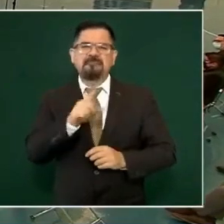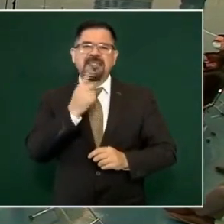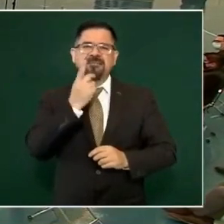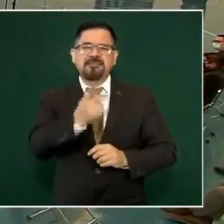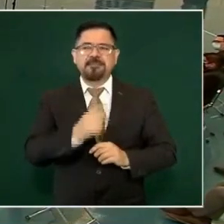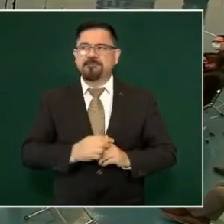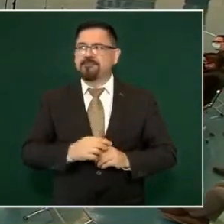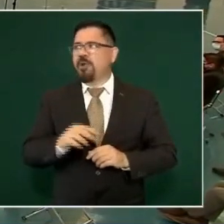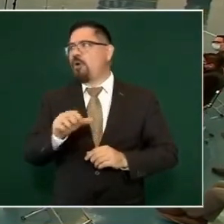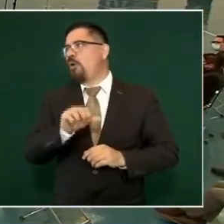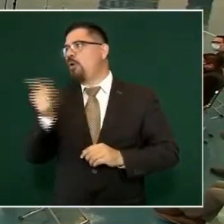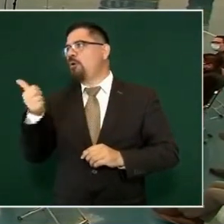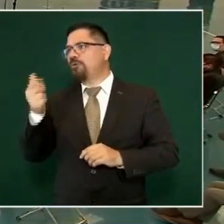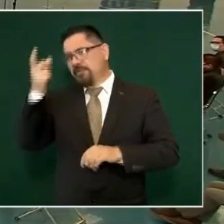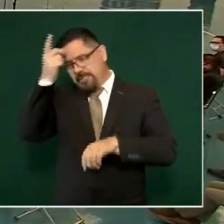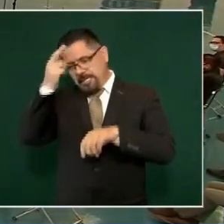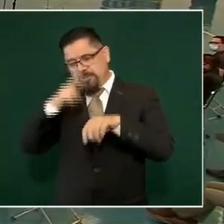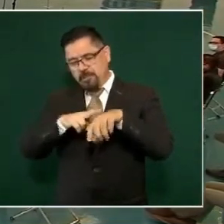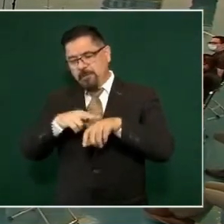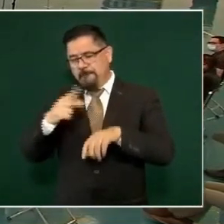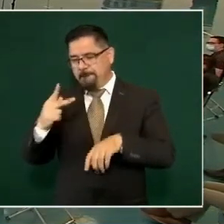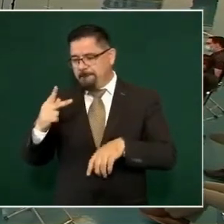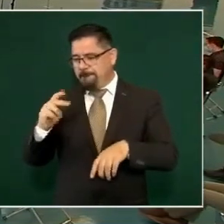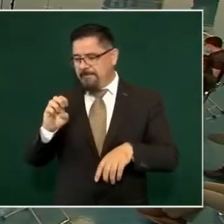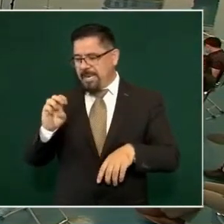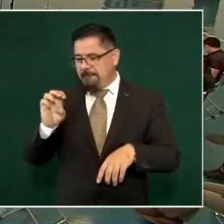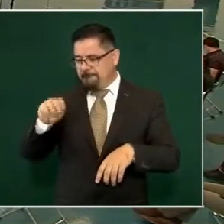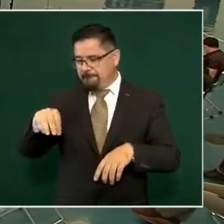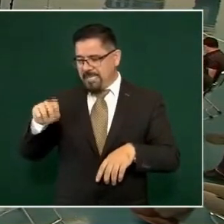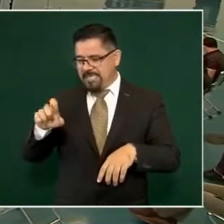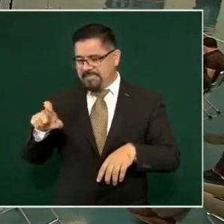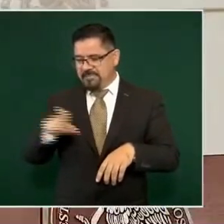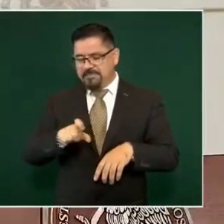cuando se lleva a cabo lo del Pacto por México, esa planta tenía como 15,